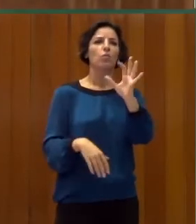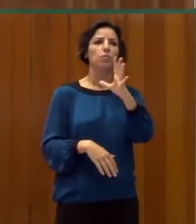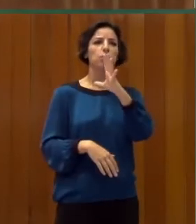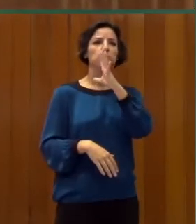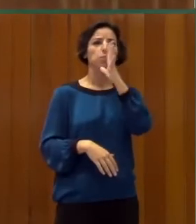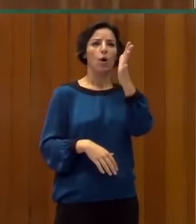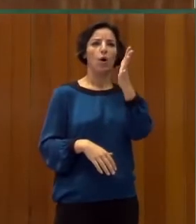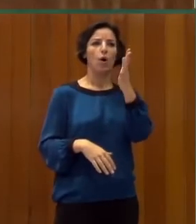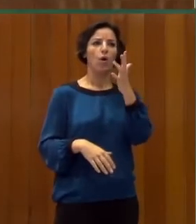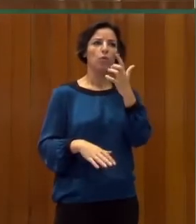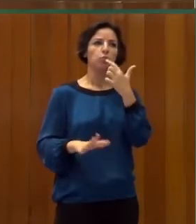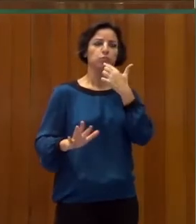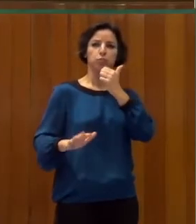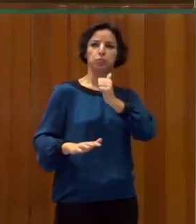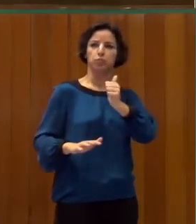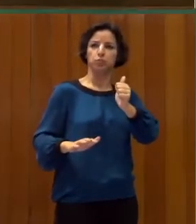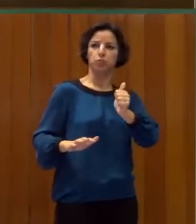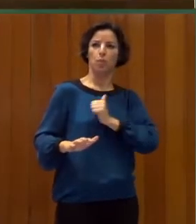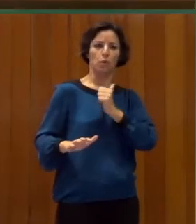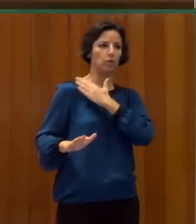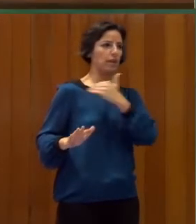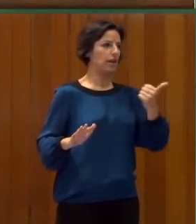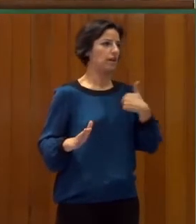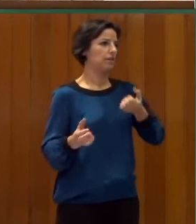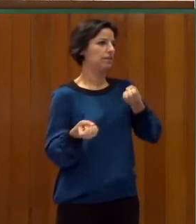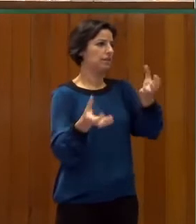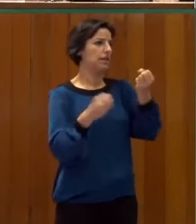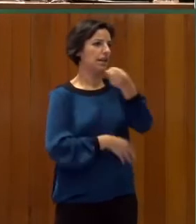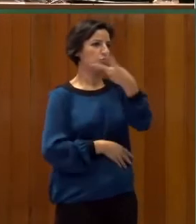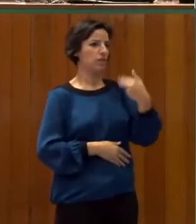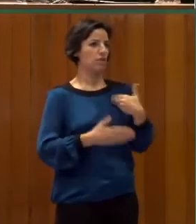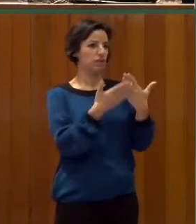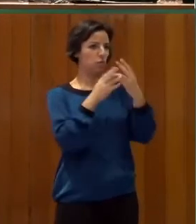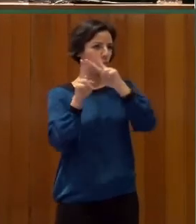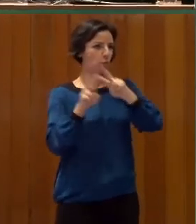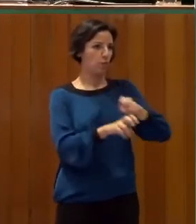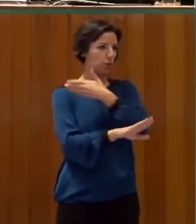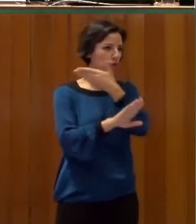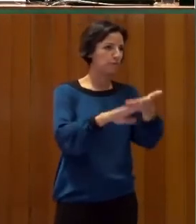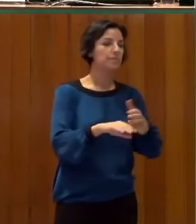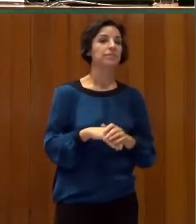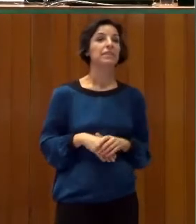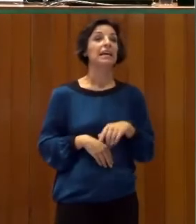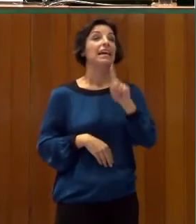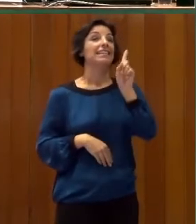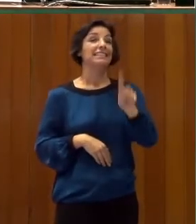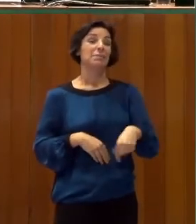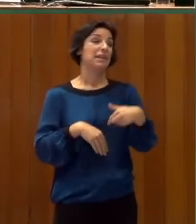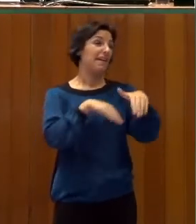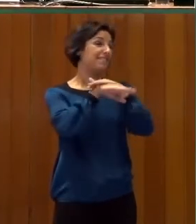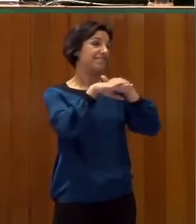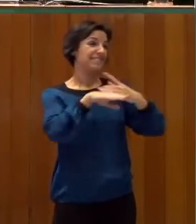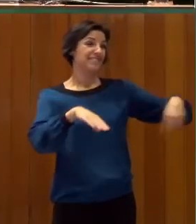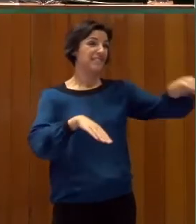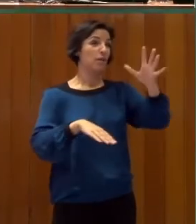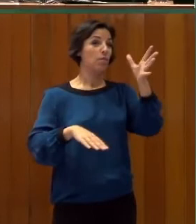por permitirnos compartir con todos vosotros los resultados de este estudio. También pedir disculpas a todos por